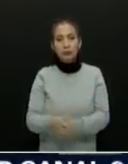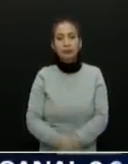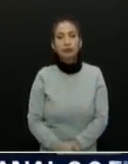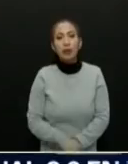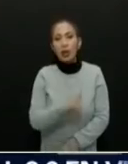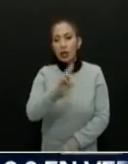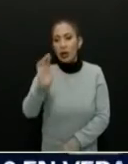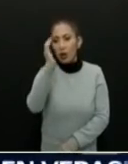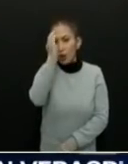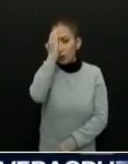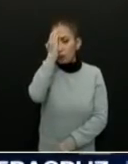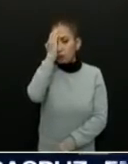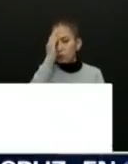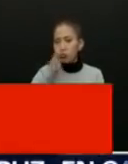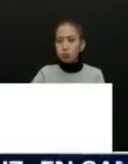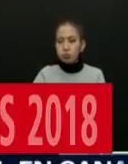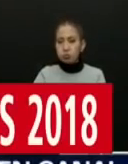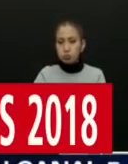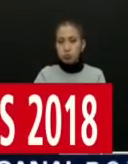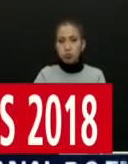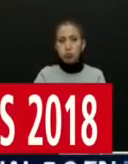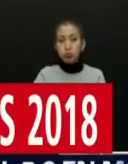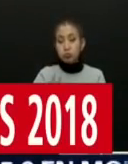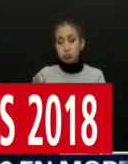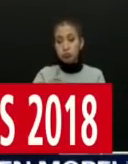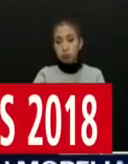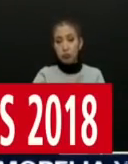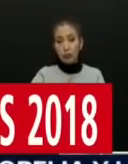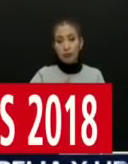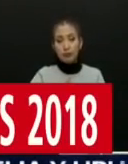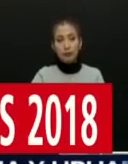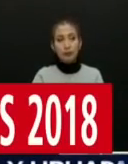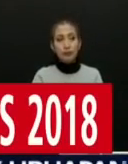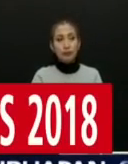el reconocimiento que merecen.